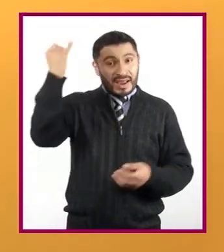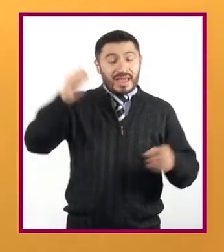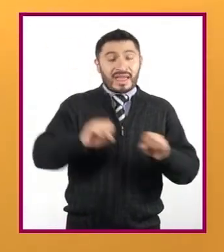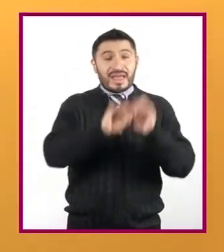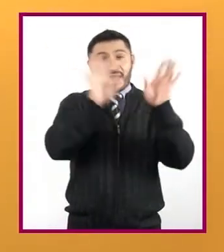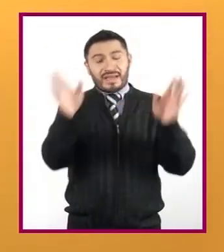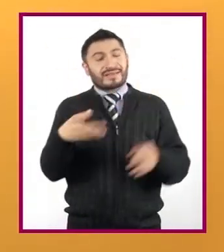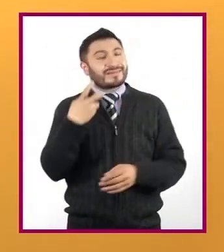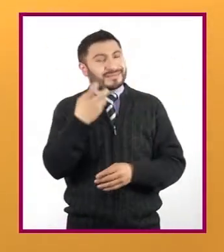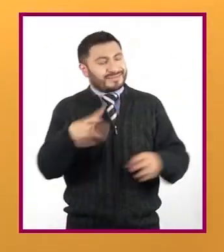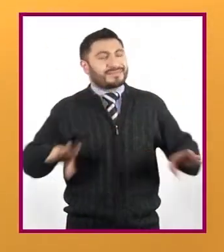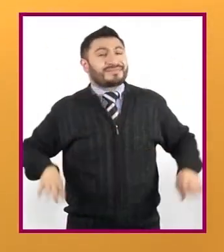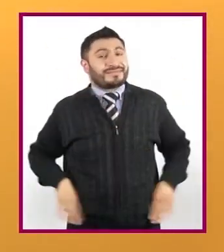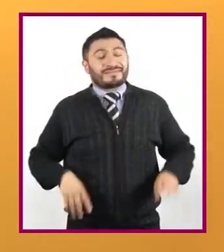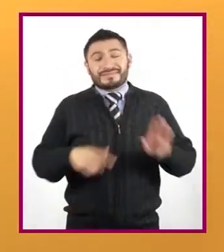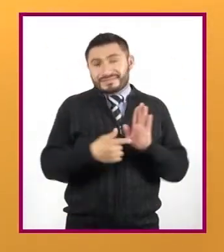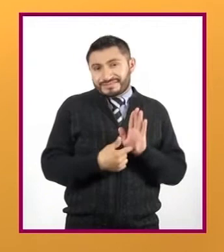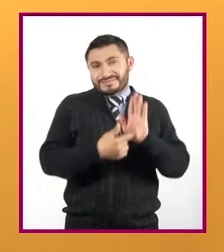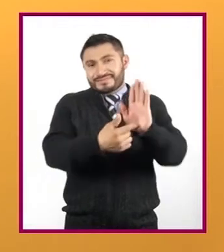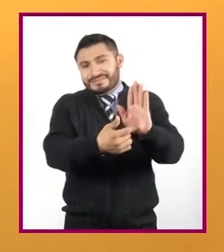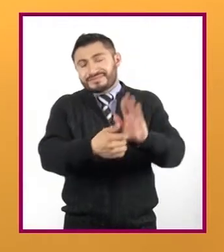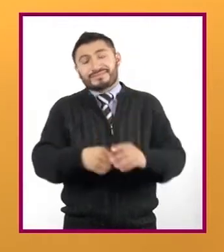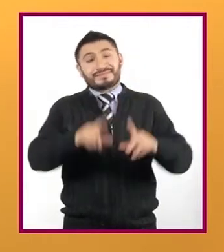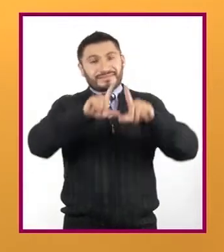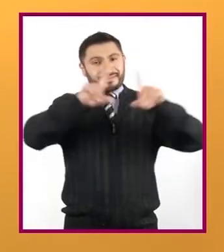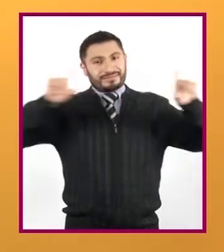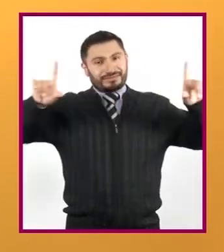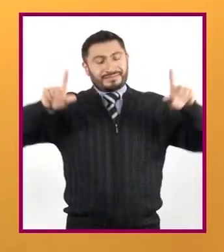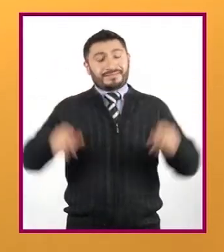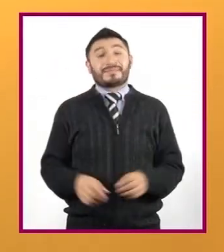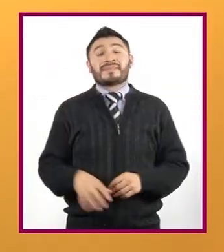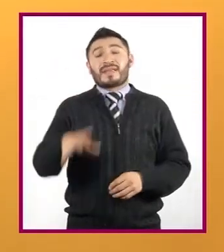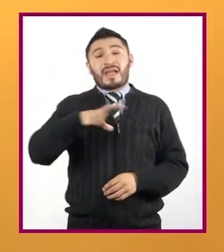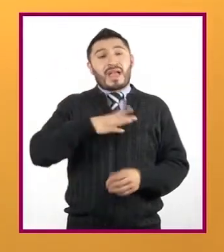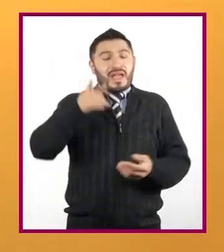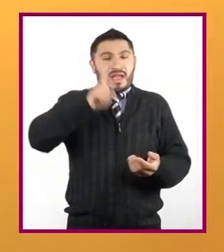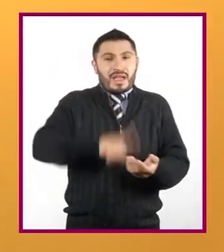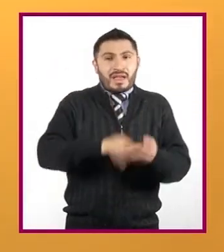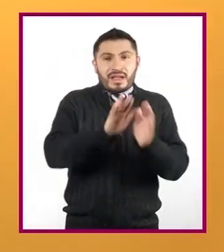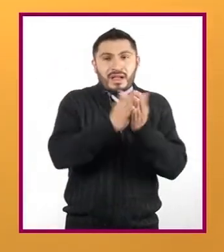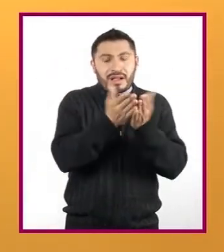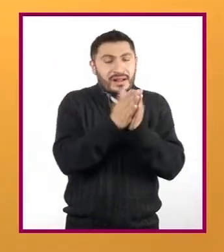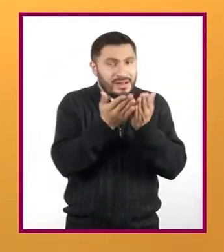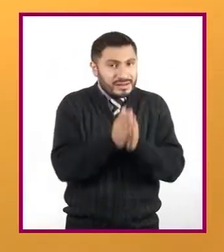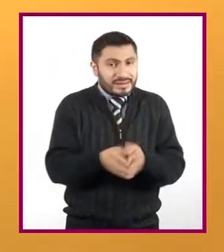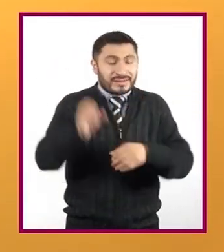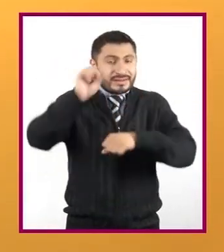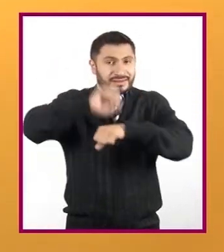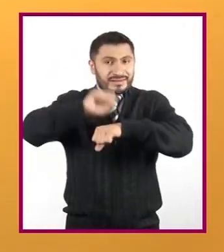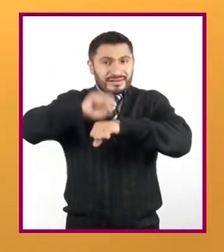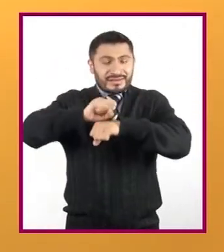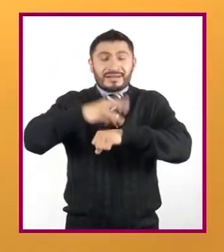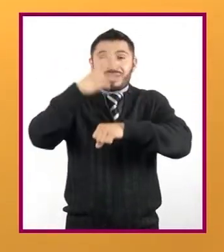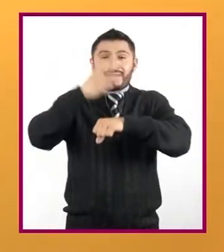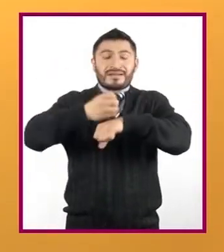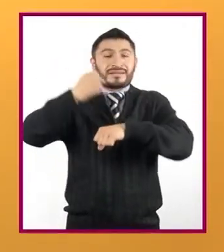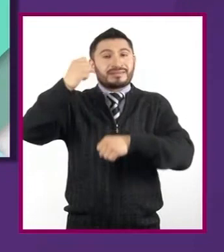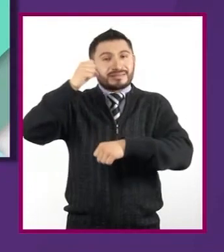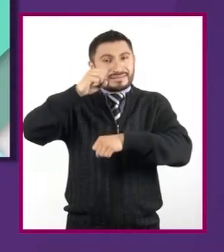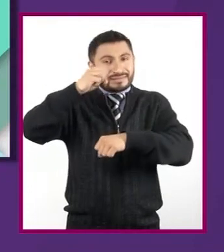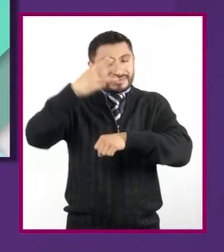esta propiedad, les mostramos la siguiente tabla, obtenida de un libro de texto de secundaria de 3er